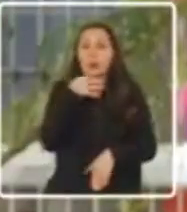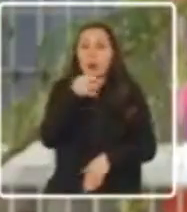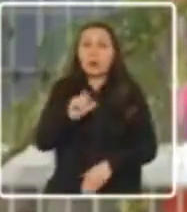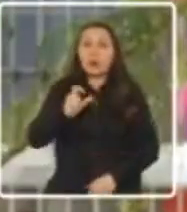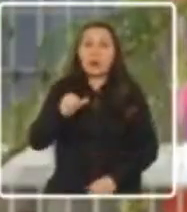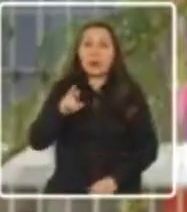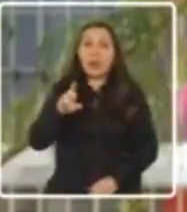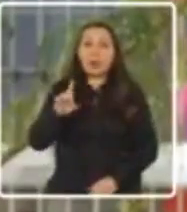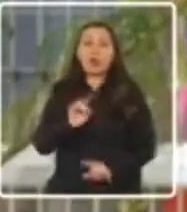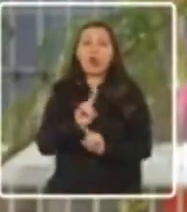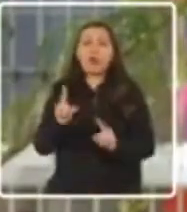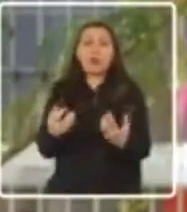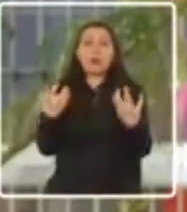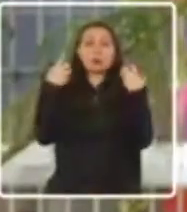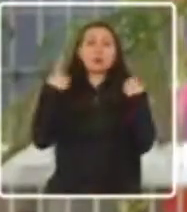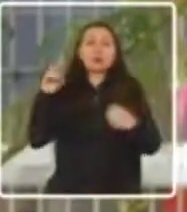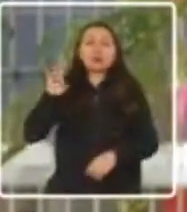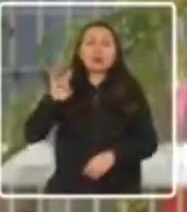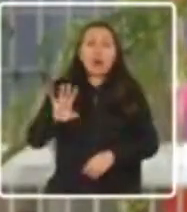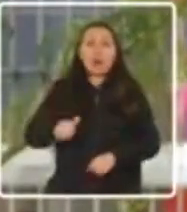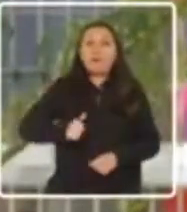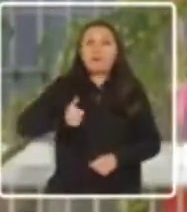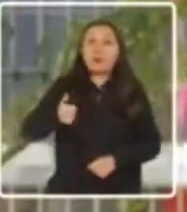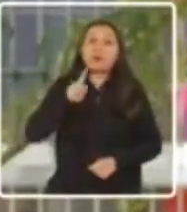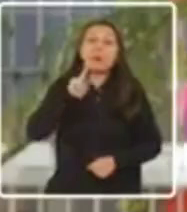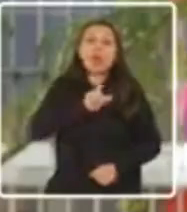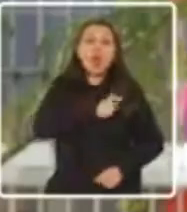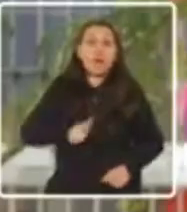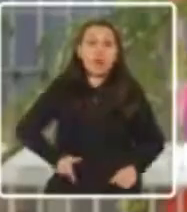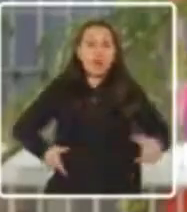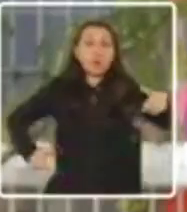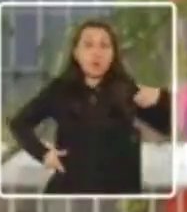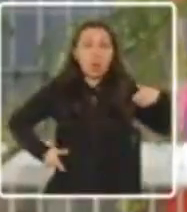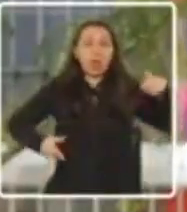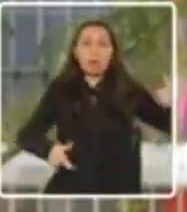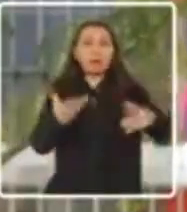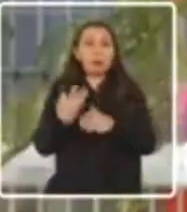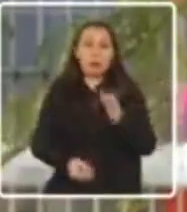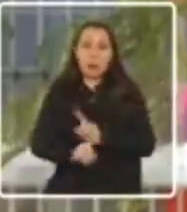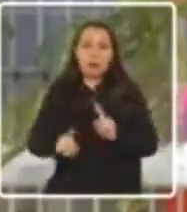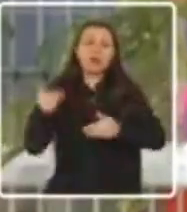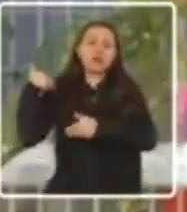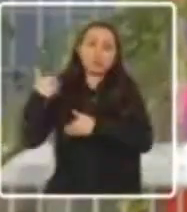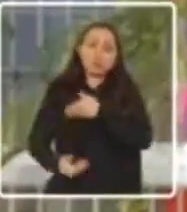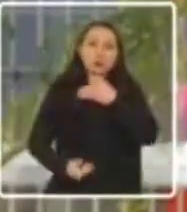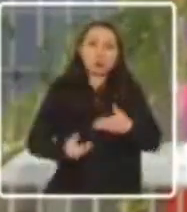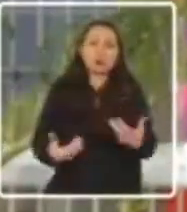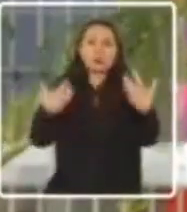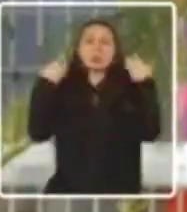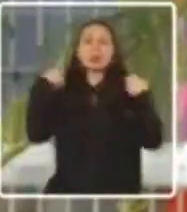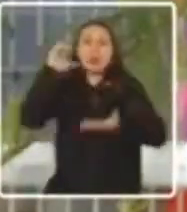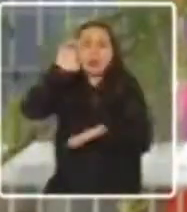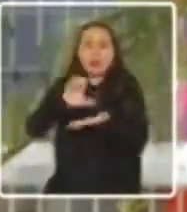Gerardo, esto no dependa solamente de la voluntad de un gobierno, sino que quede como parte del legado y la responsabilidad